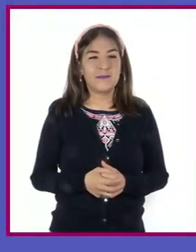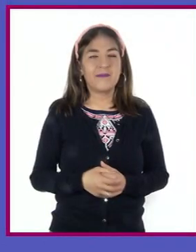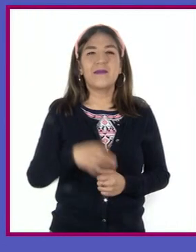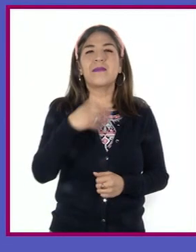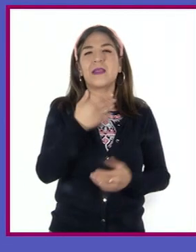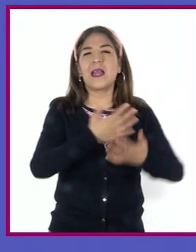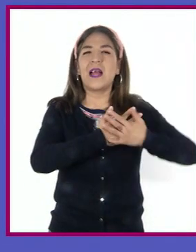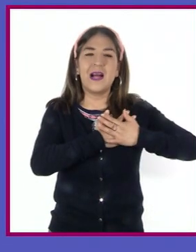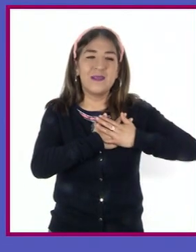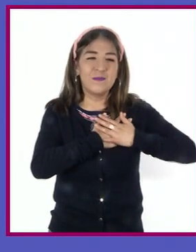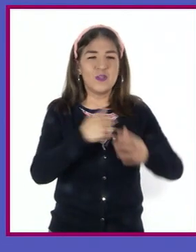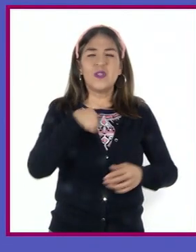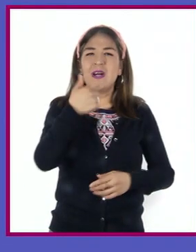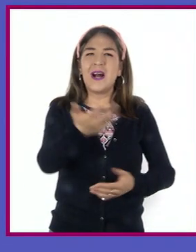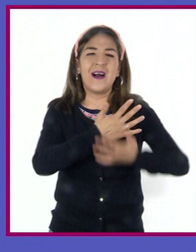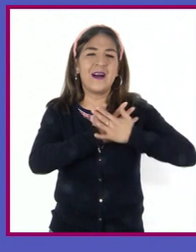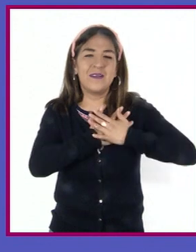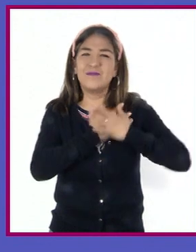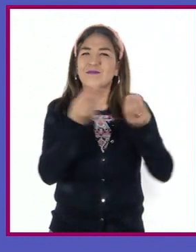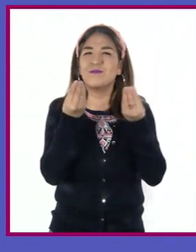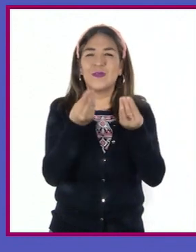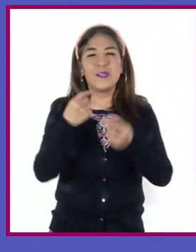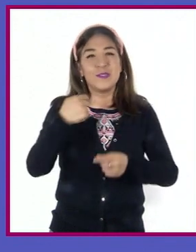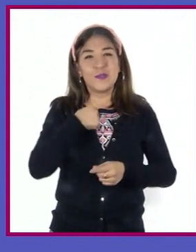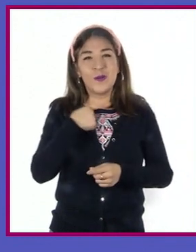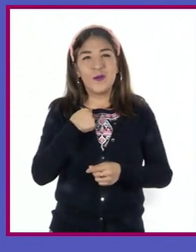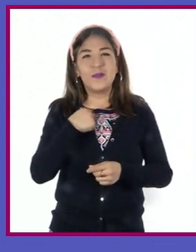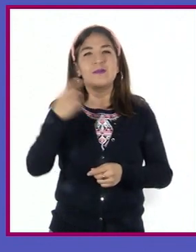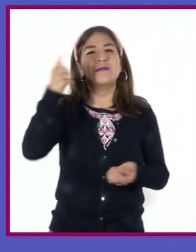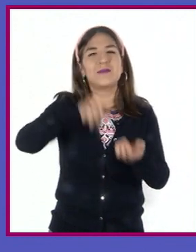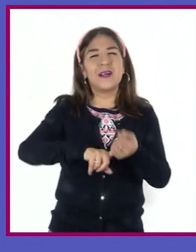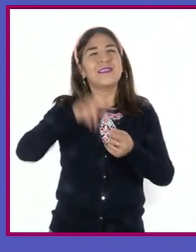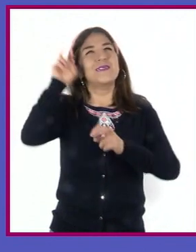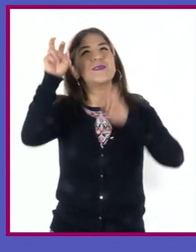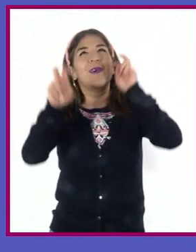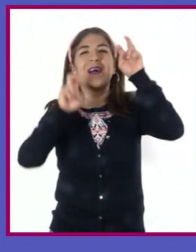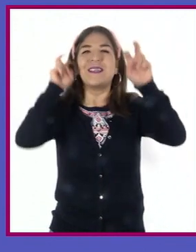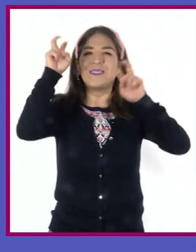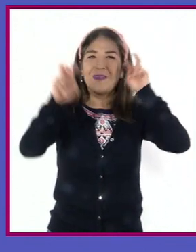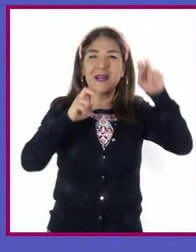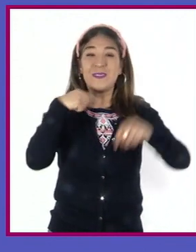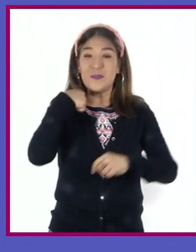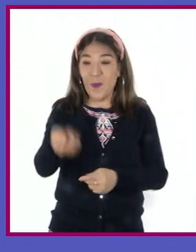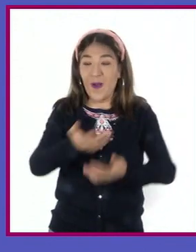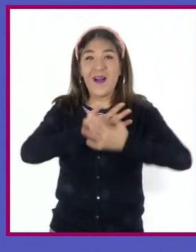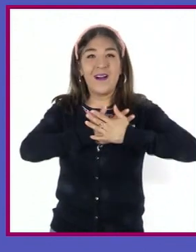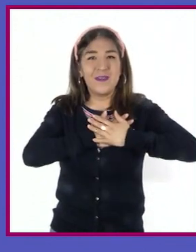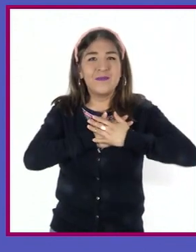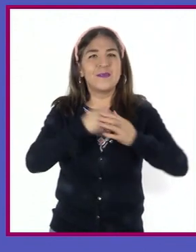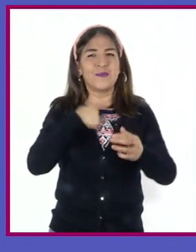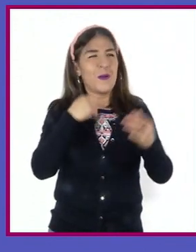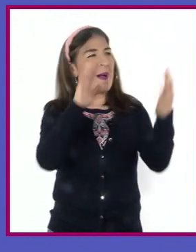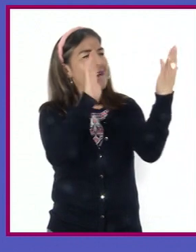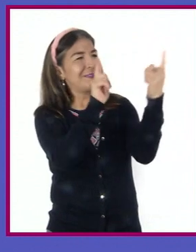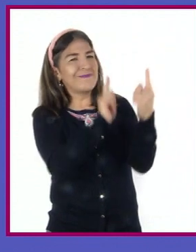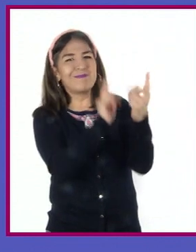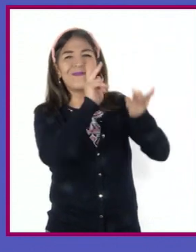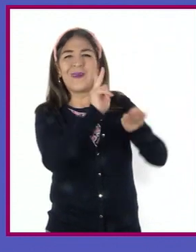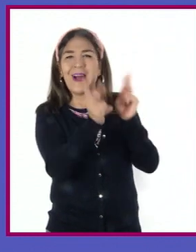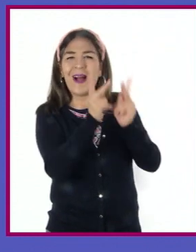sirve expresarse con este recurso literario, cuál es la clasificación y ejemplos. Y también analizaremos un